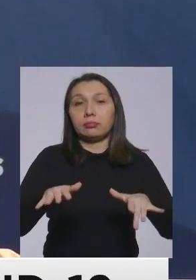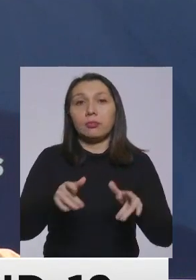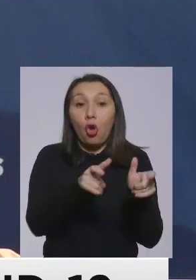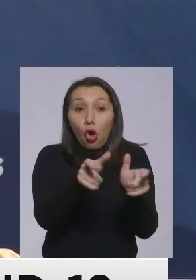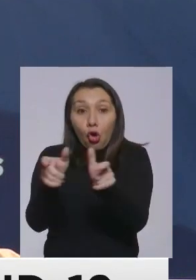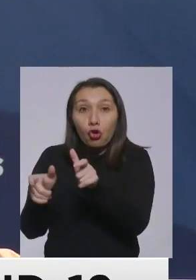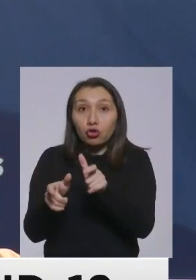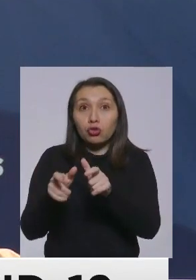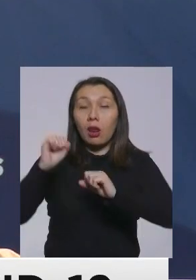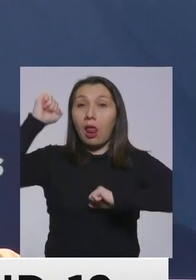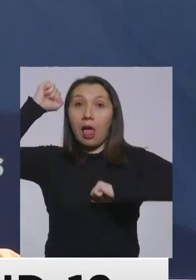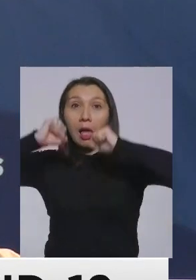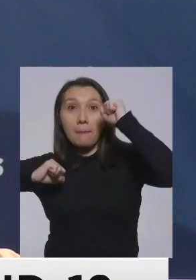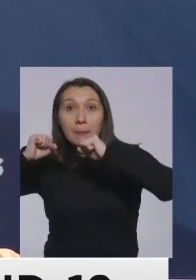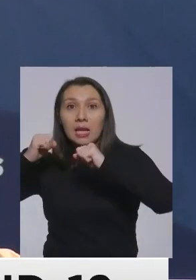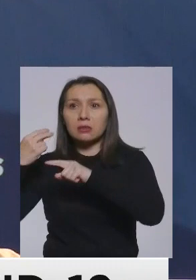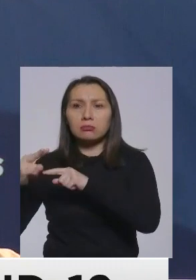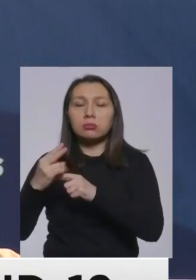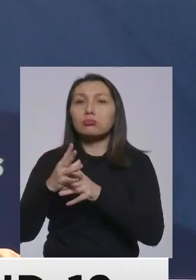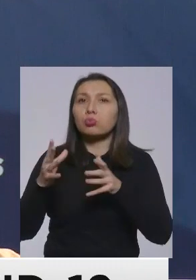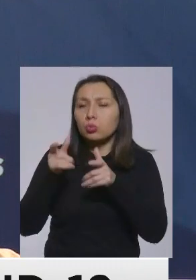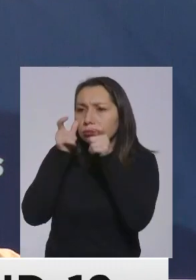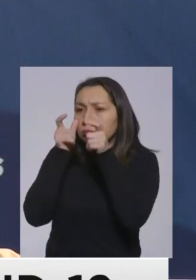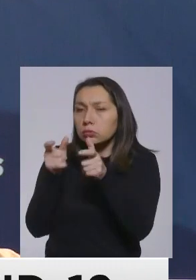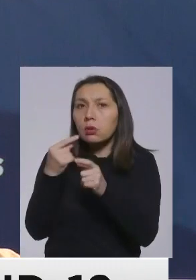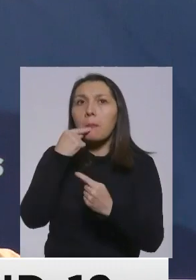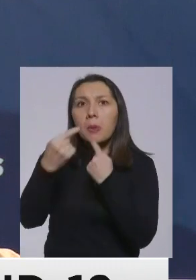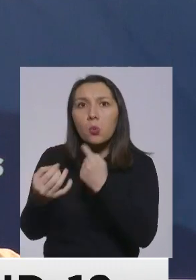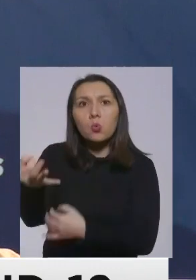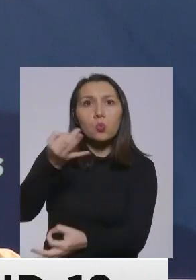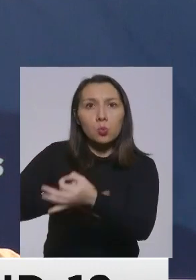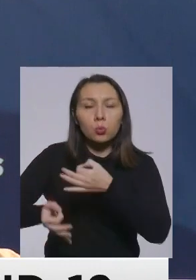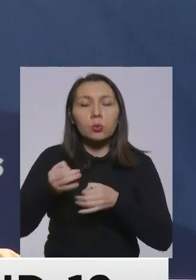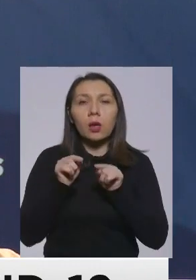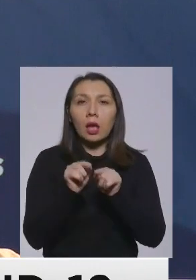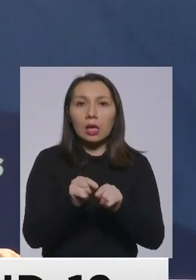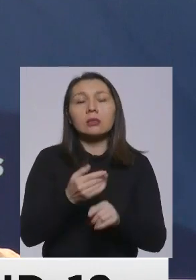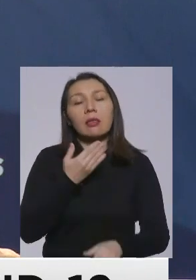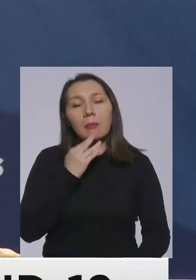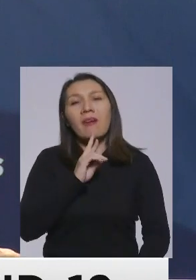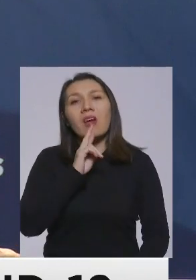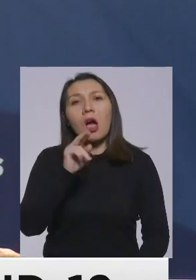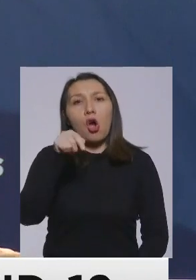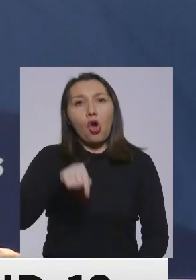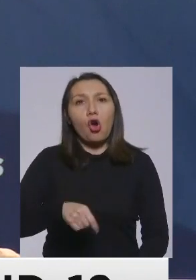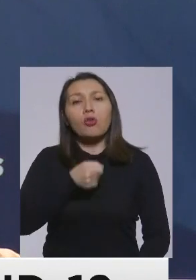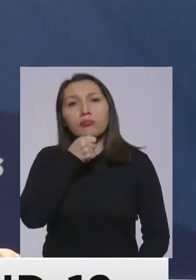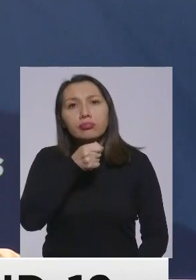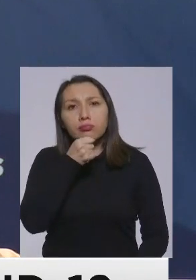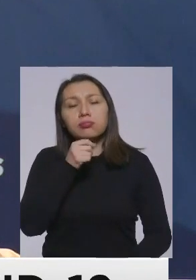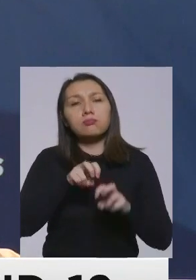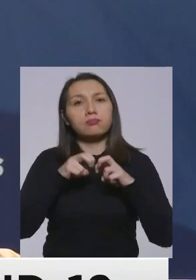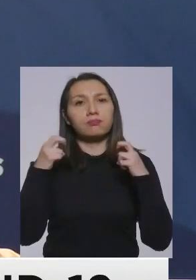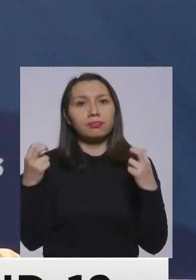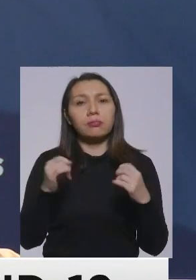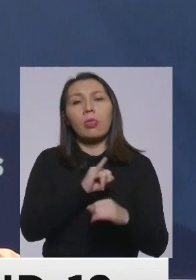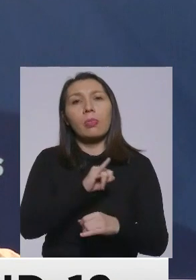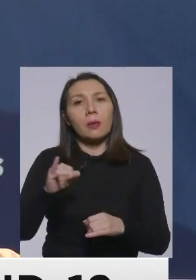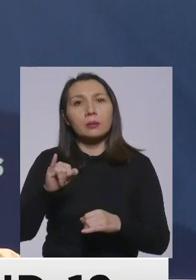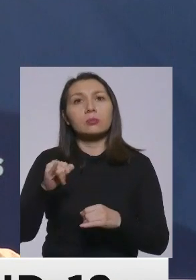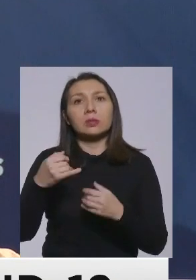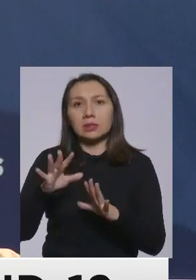control de las empresas que también ha sido muy preguntado based respondido hoy en la conferencia de prensa ya